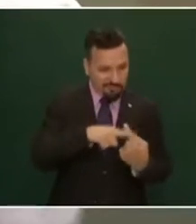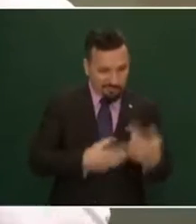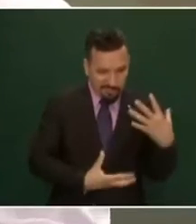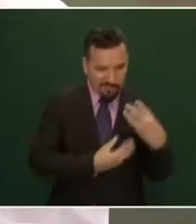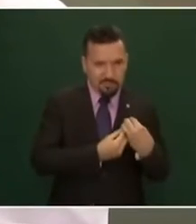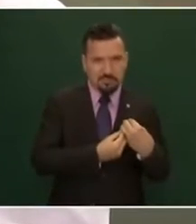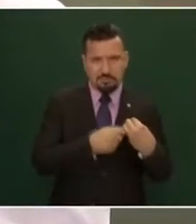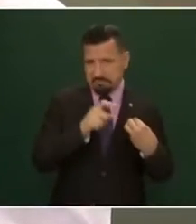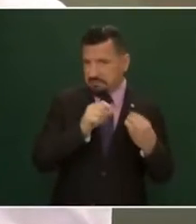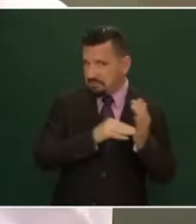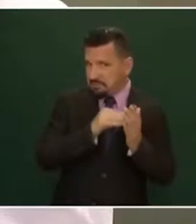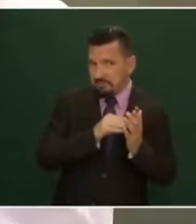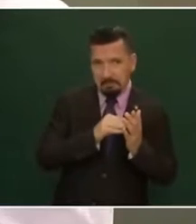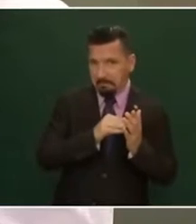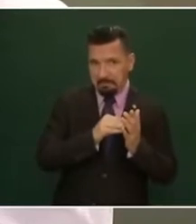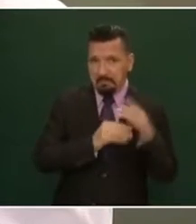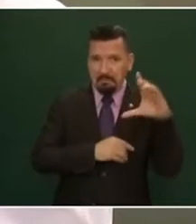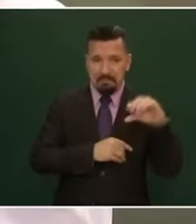le llegamos.